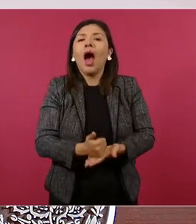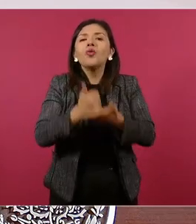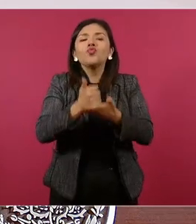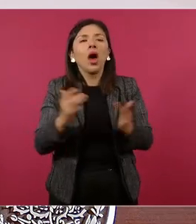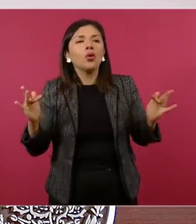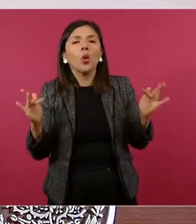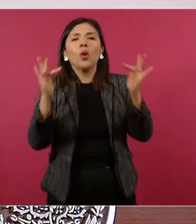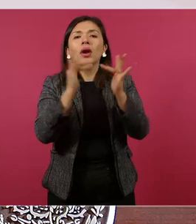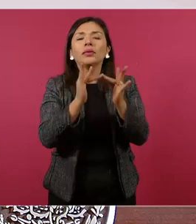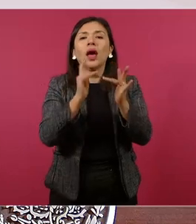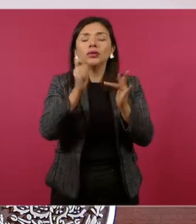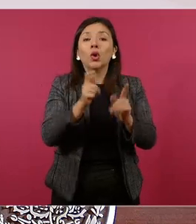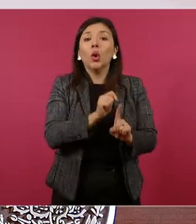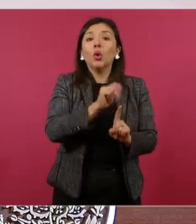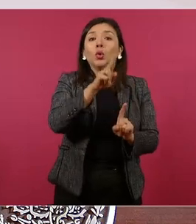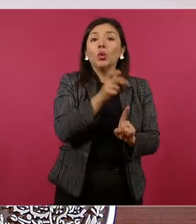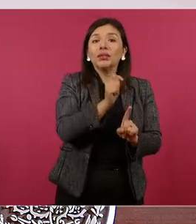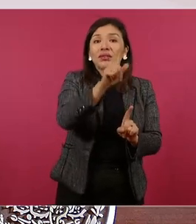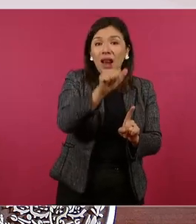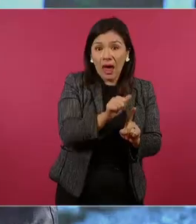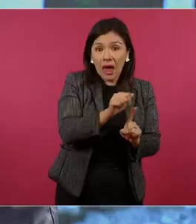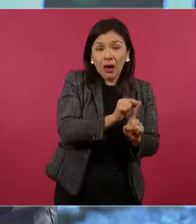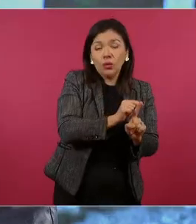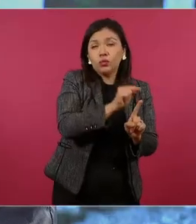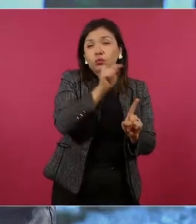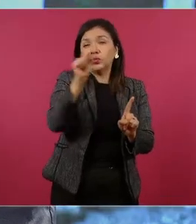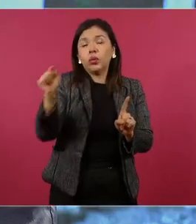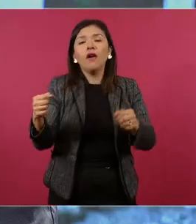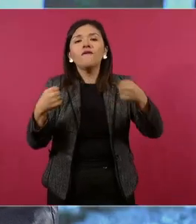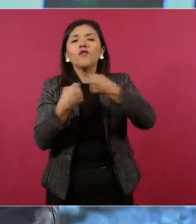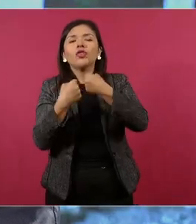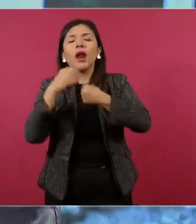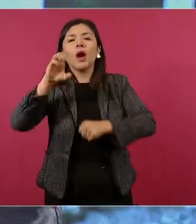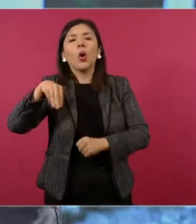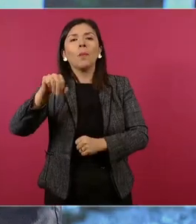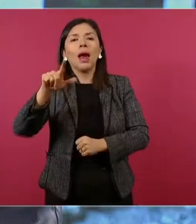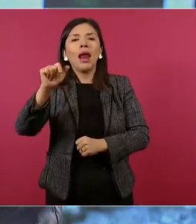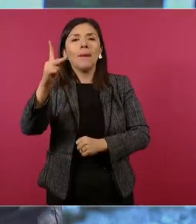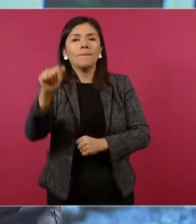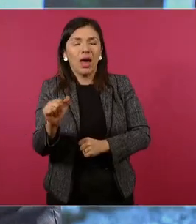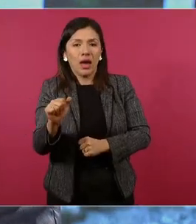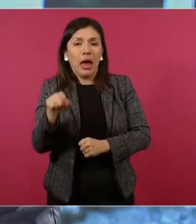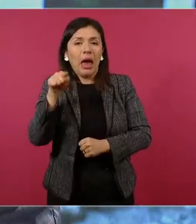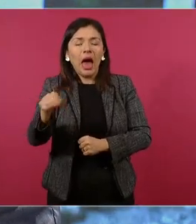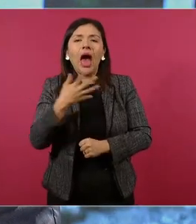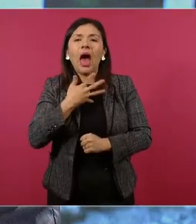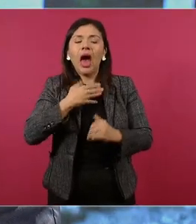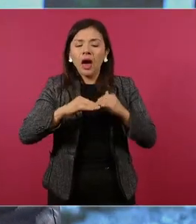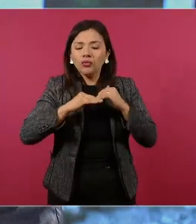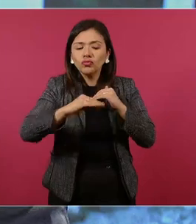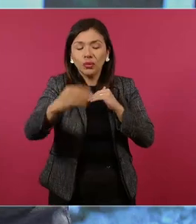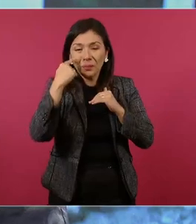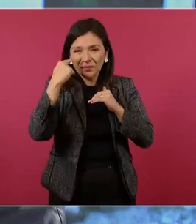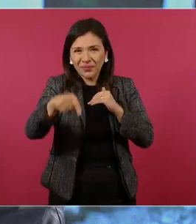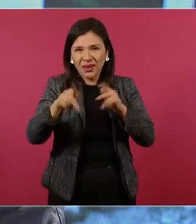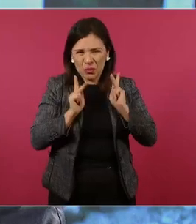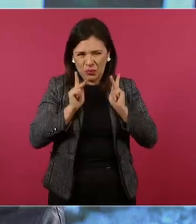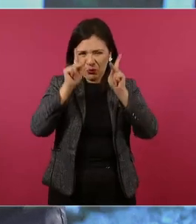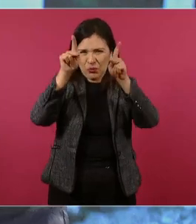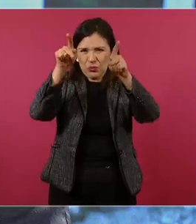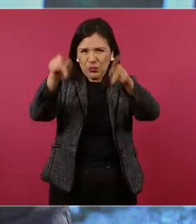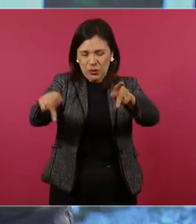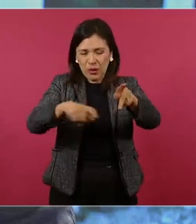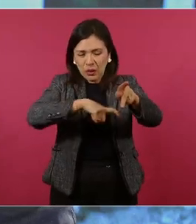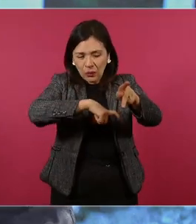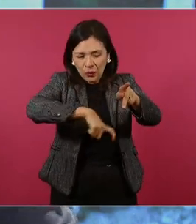eh Tuxtla Gutiérrez con frontera Comalapa está sobre el